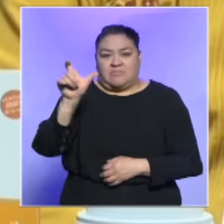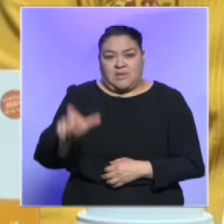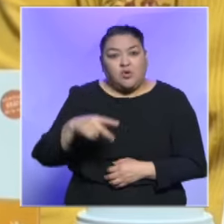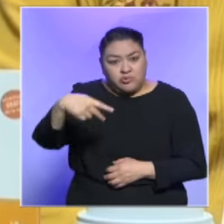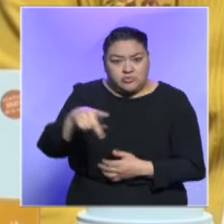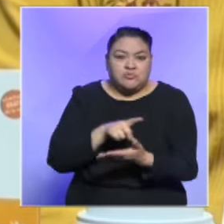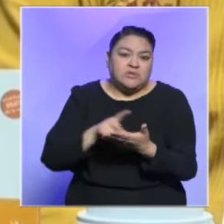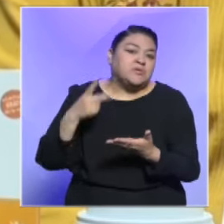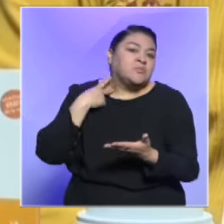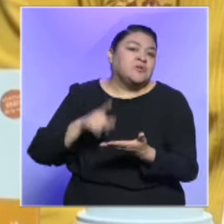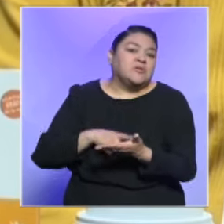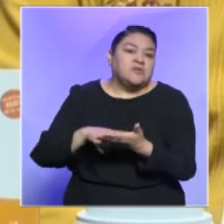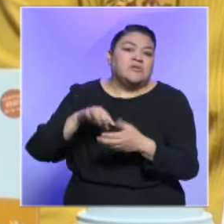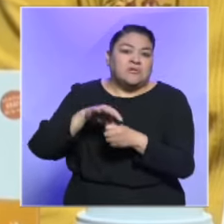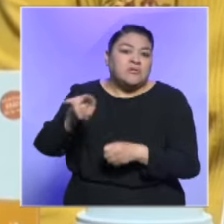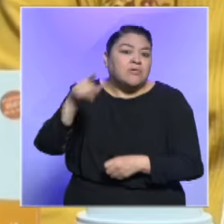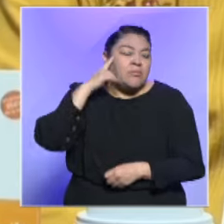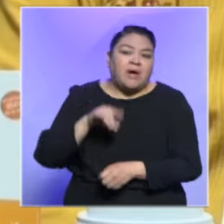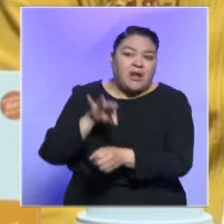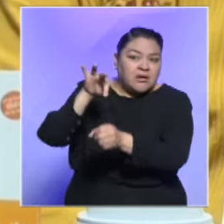político electoral en su vertiente pasiva.